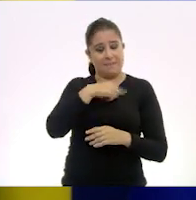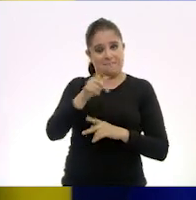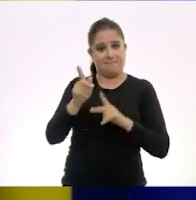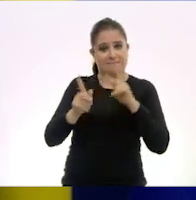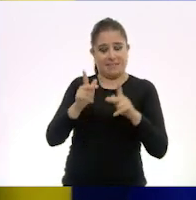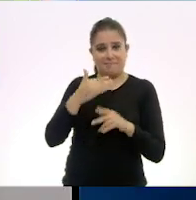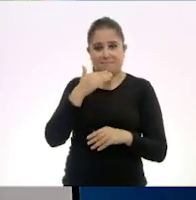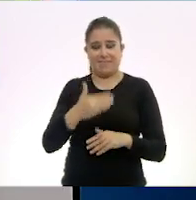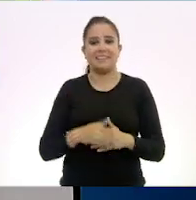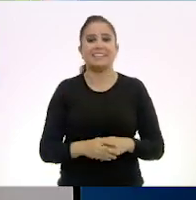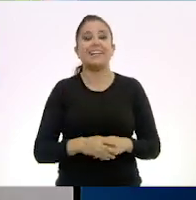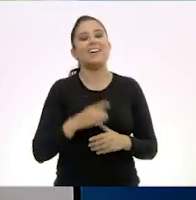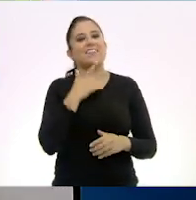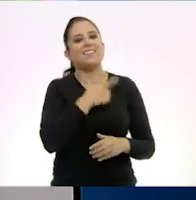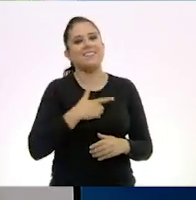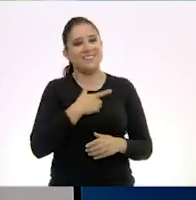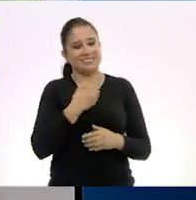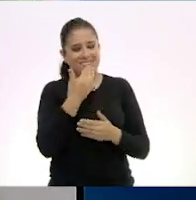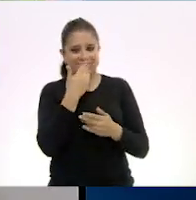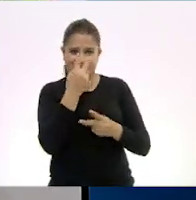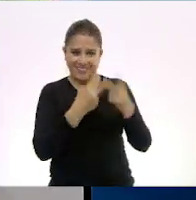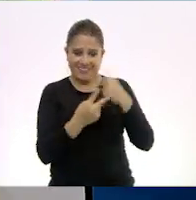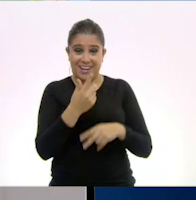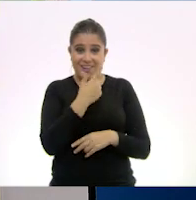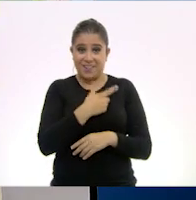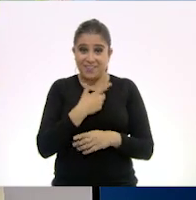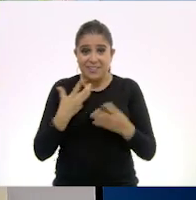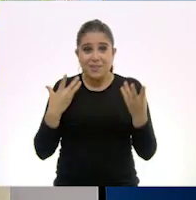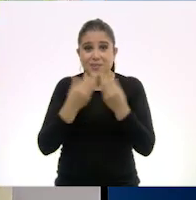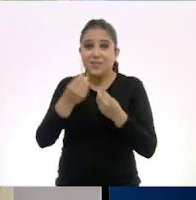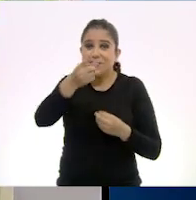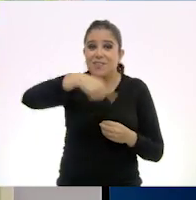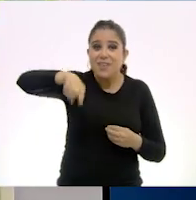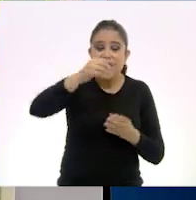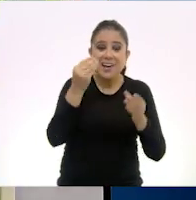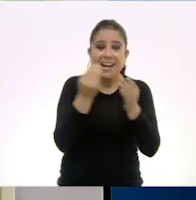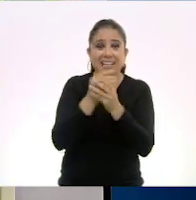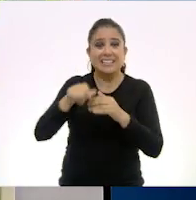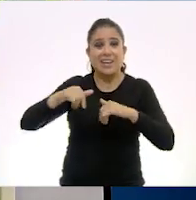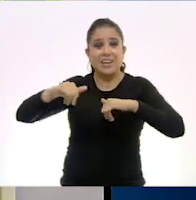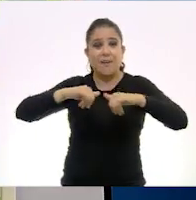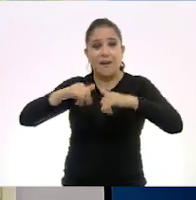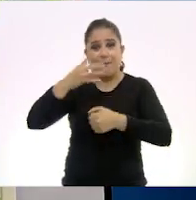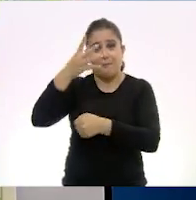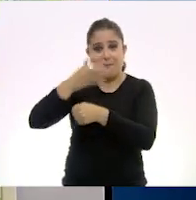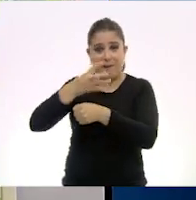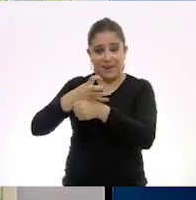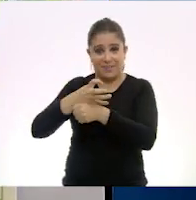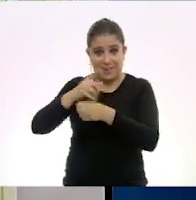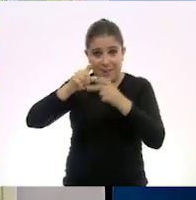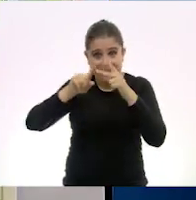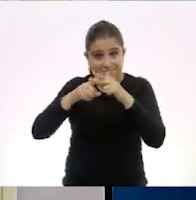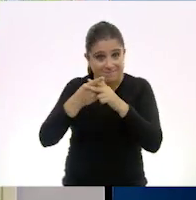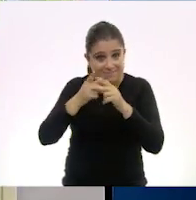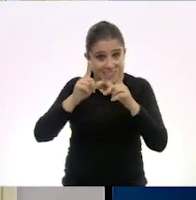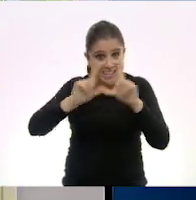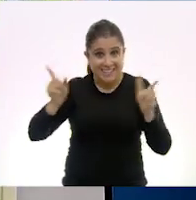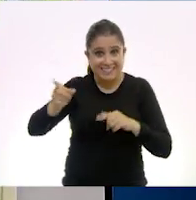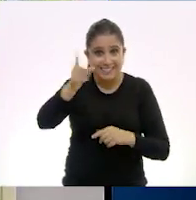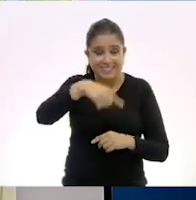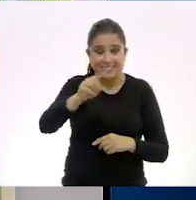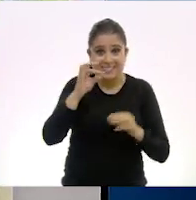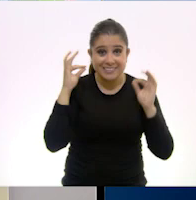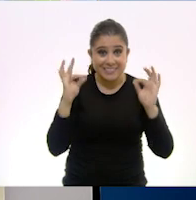Qué gusto de tenerlo aquí. Y amigos, el gusto también es estar con ustedes en esta clase de geografía de cuarto grado. ¿Listos en casita? Maestro,